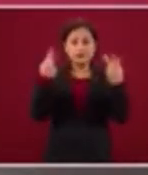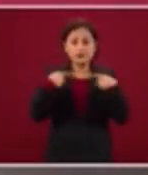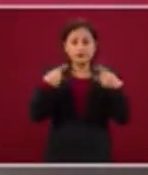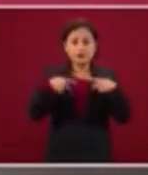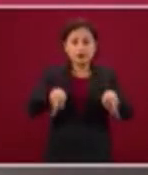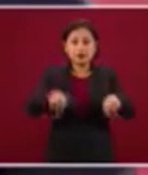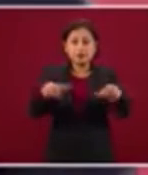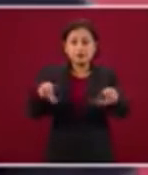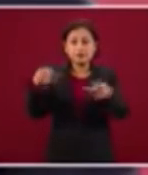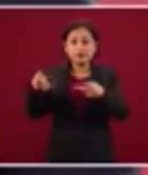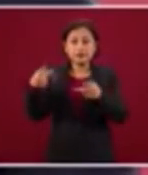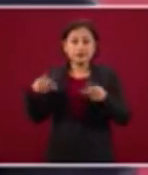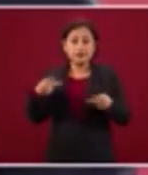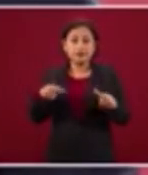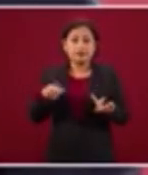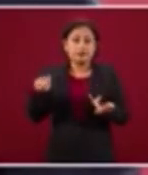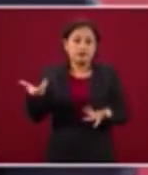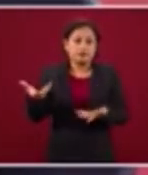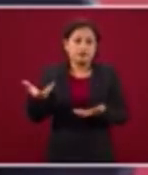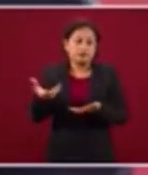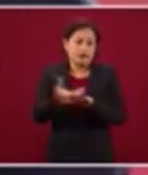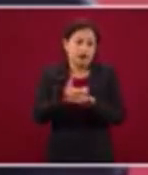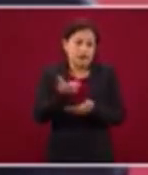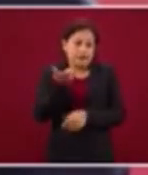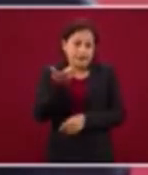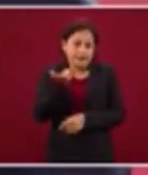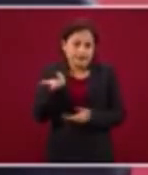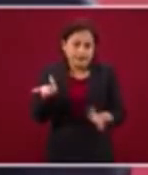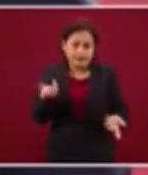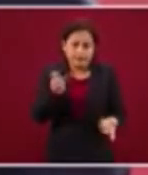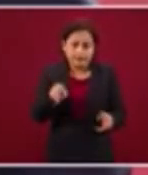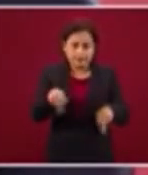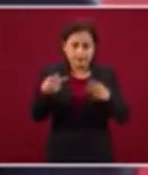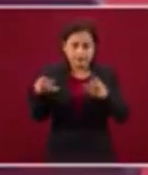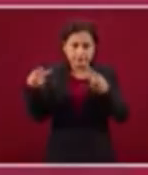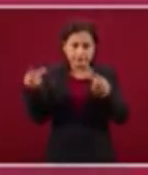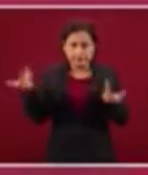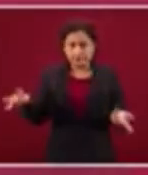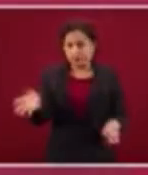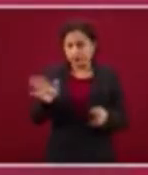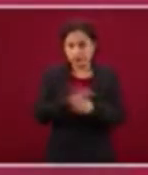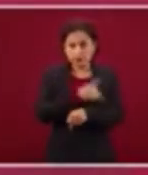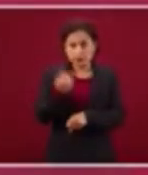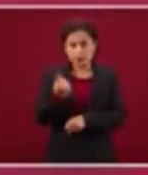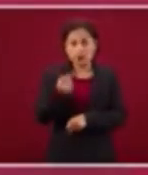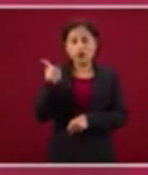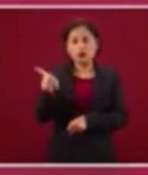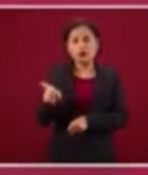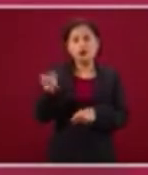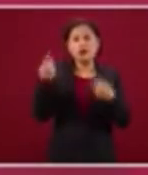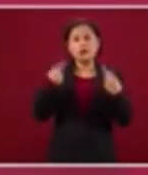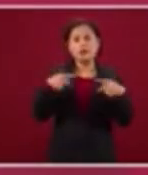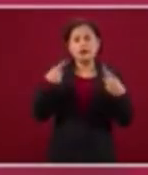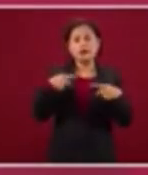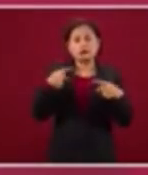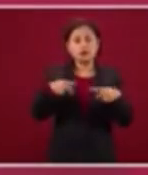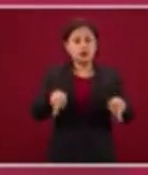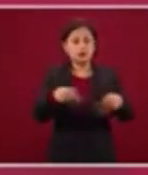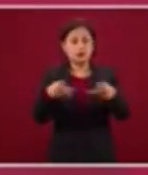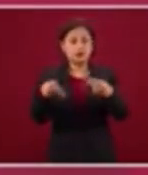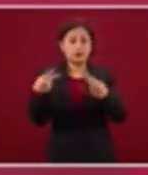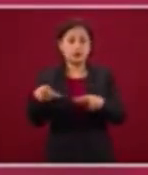ayudarían, porque se les daría pues su porcentaje. Hay